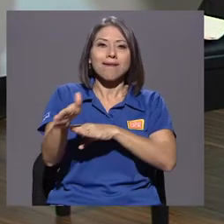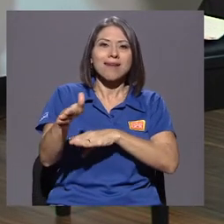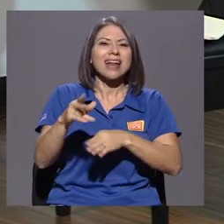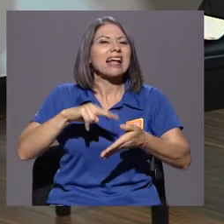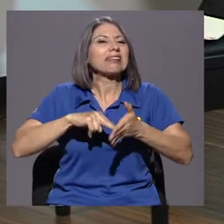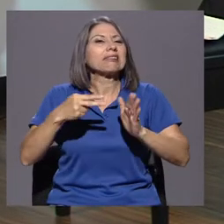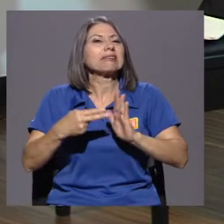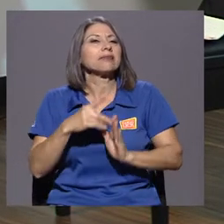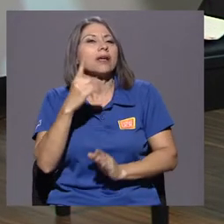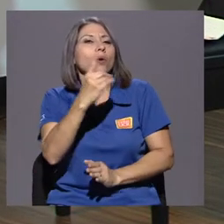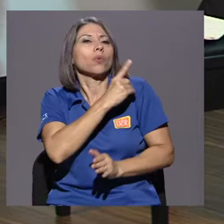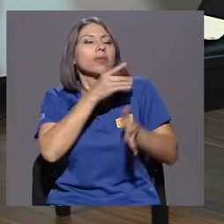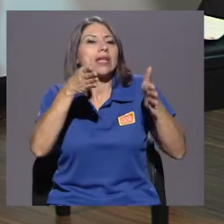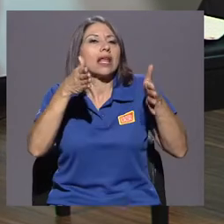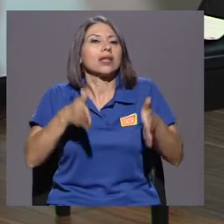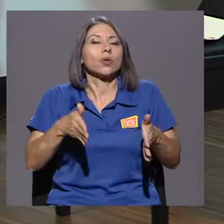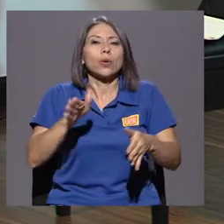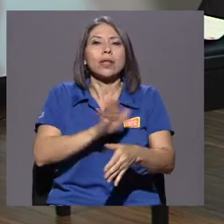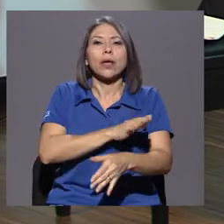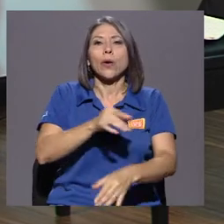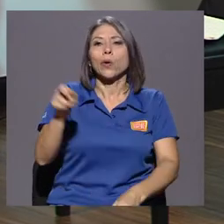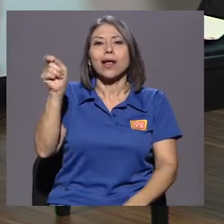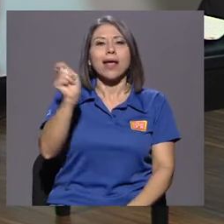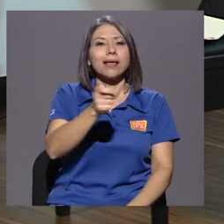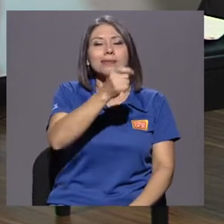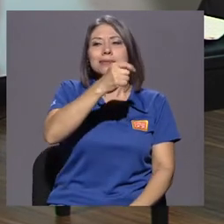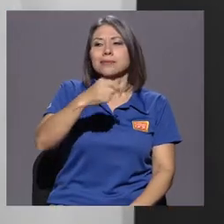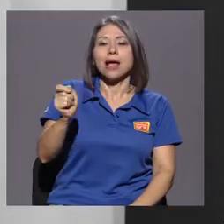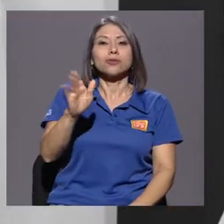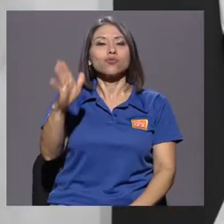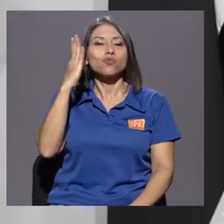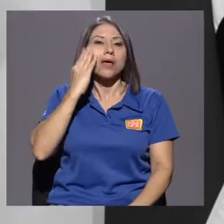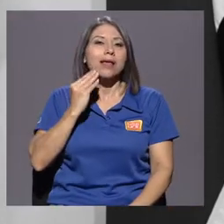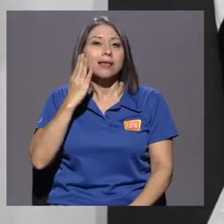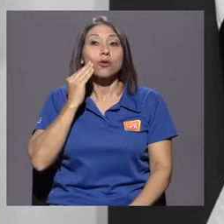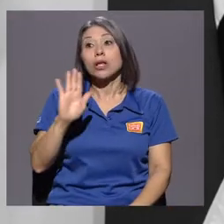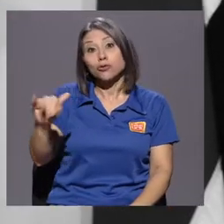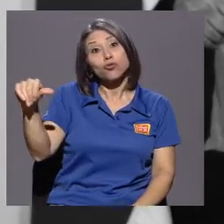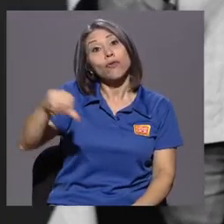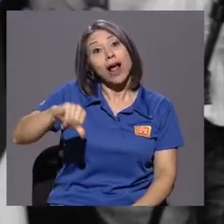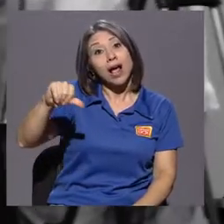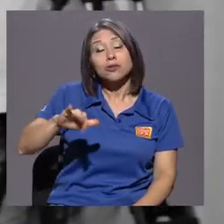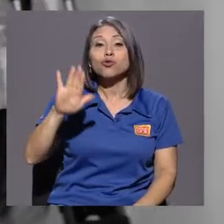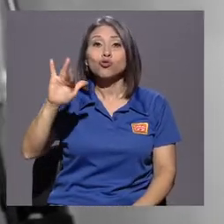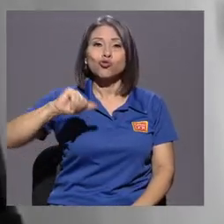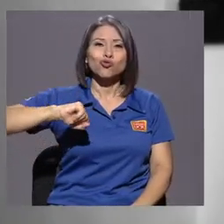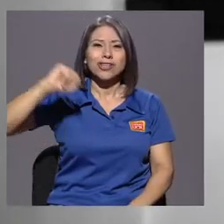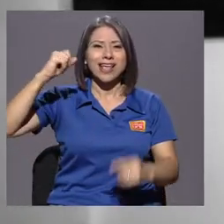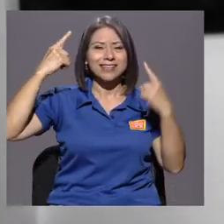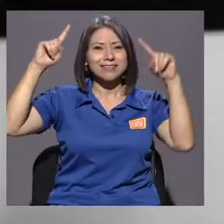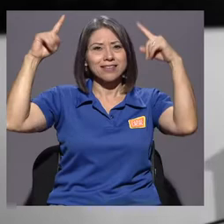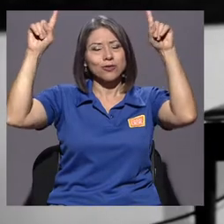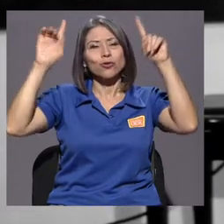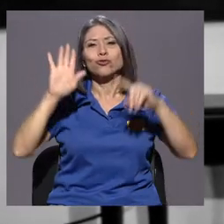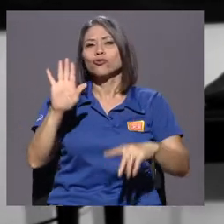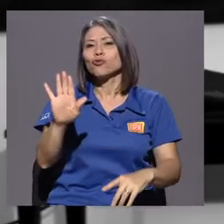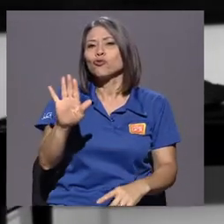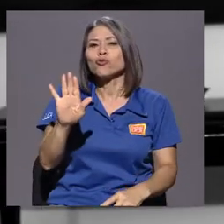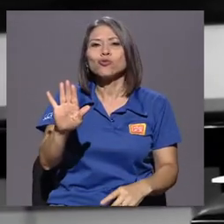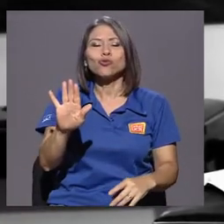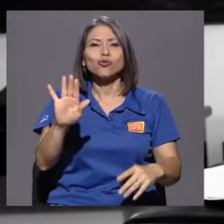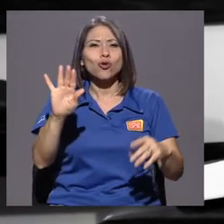director de orquesta sobre lo que fue su trayectoria sobre sus fracasos sobre sus éxitos sobre sus